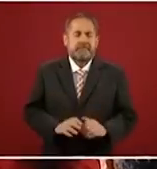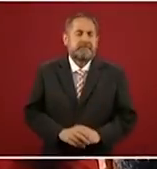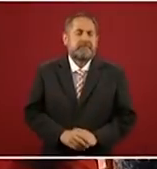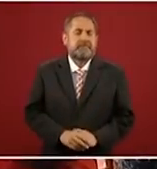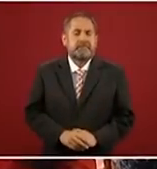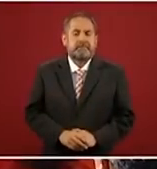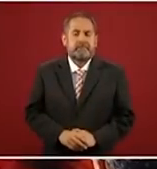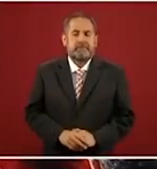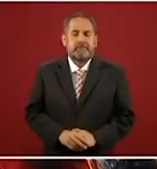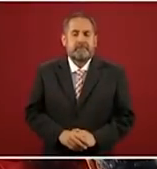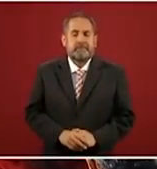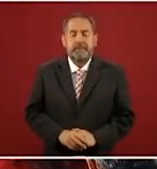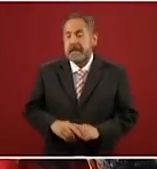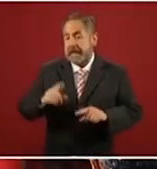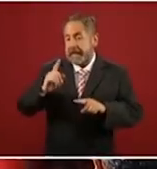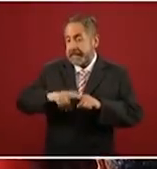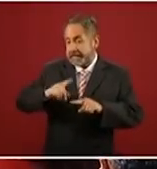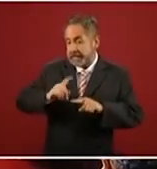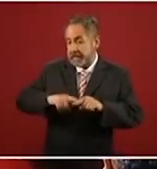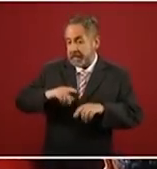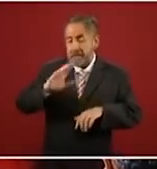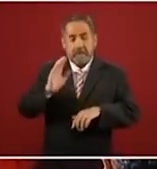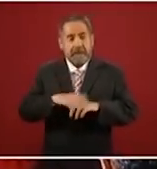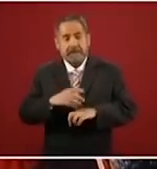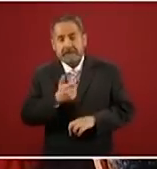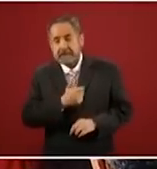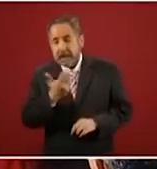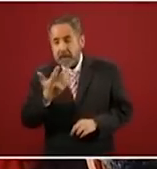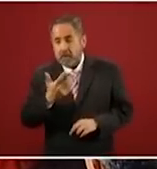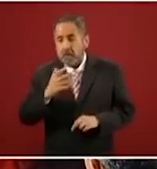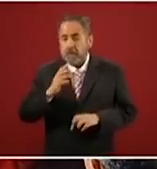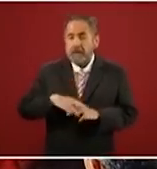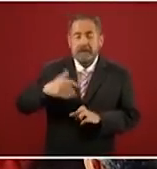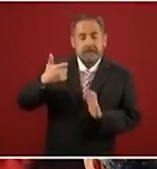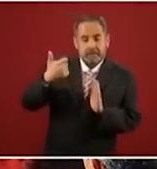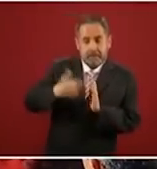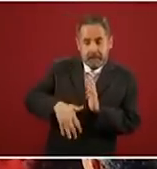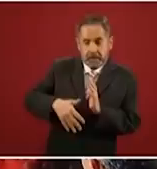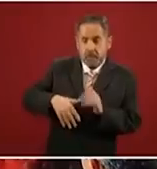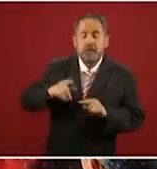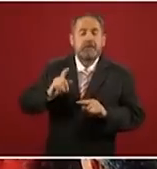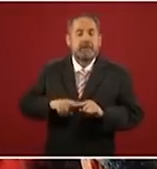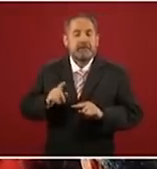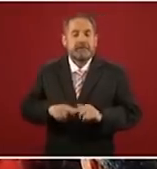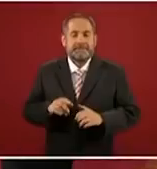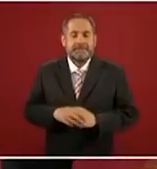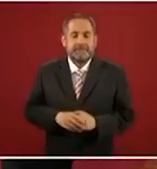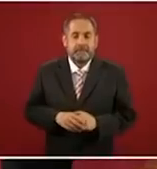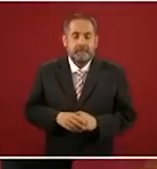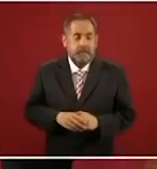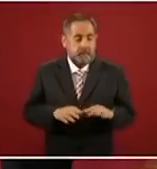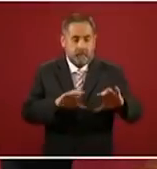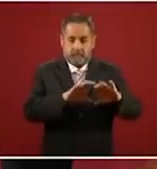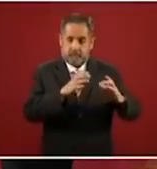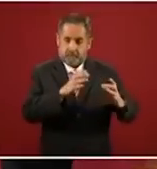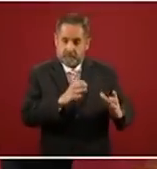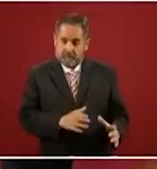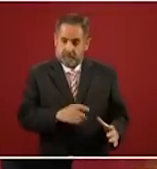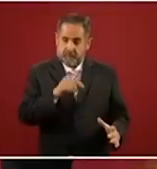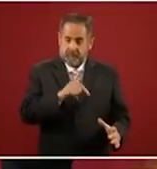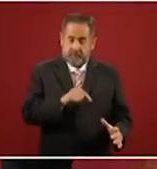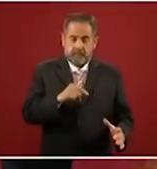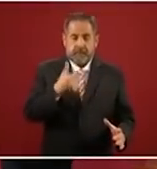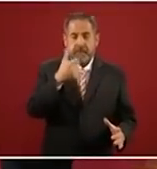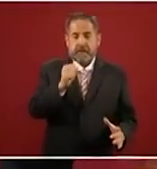quienes son los precios más altos y más bajos en gas lp en tanques estacionarios es